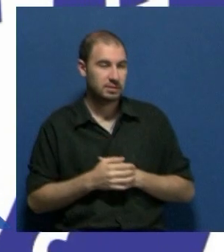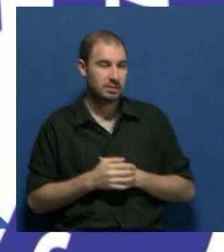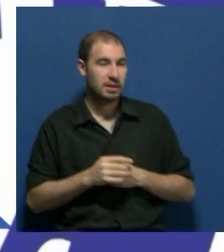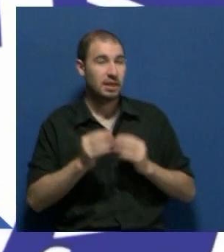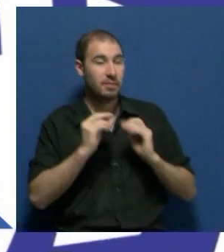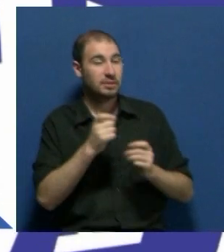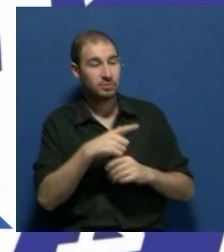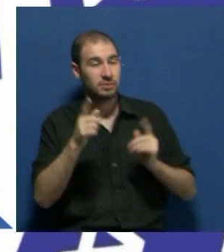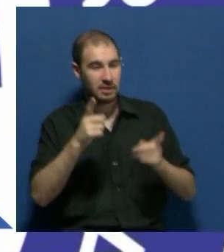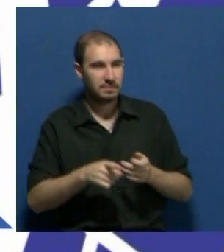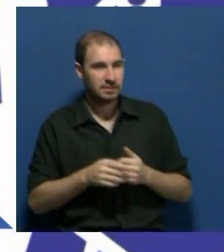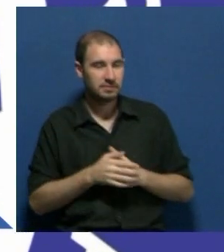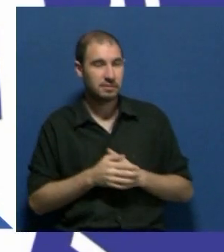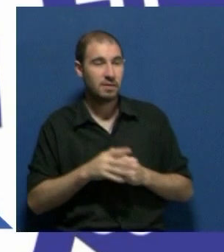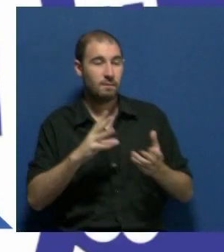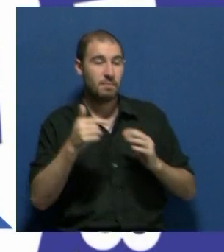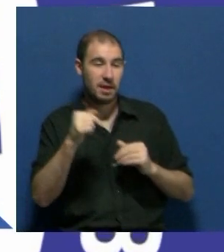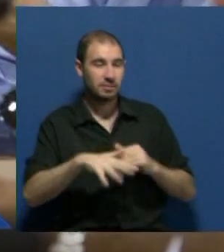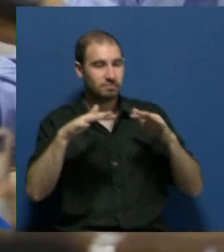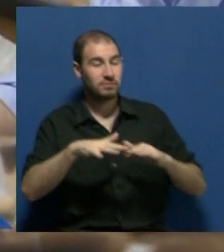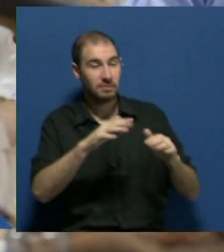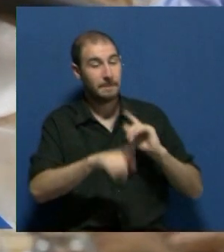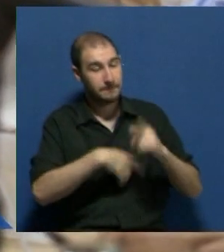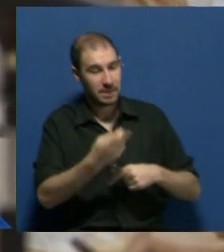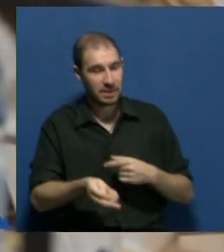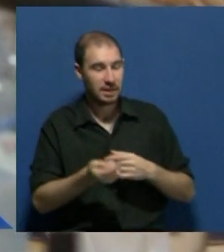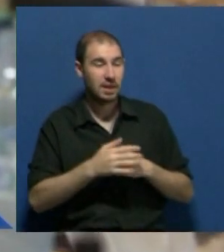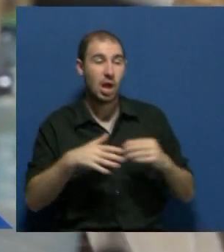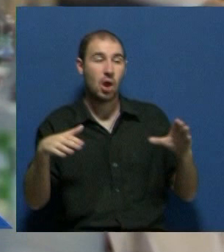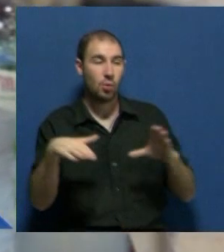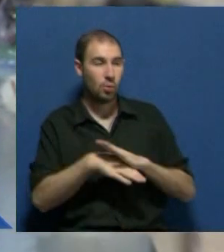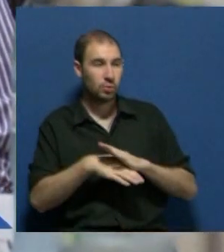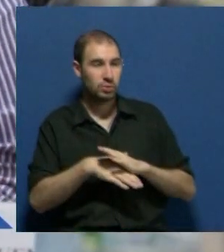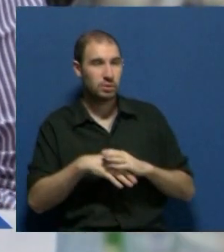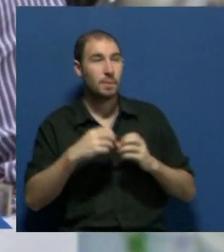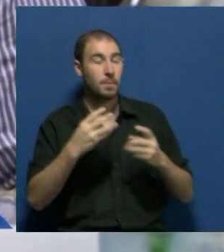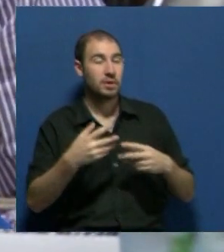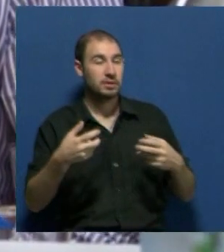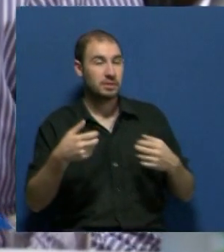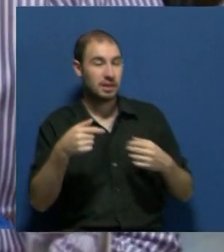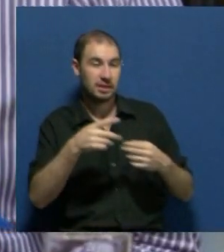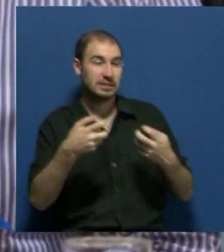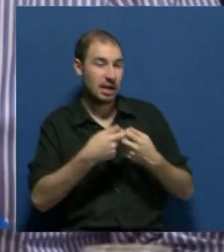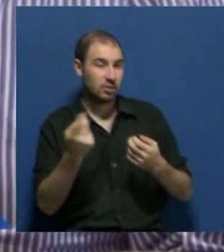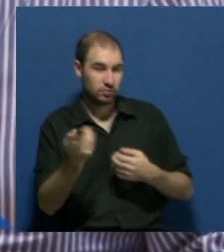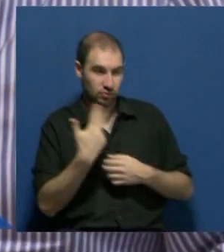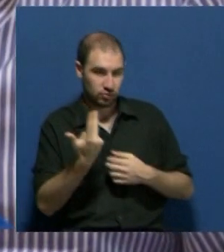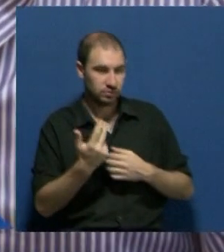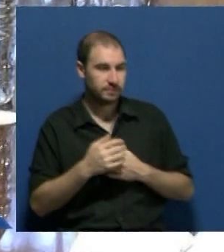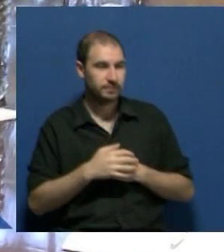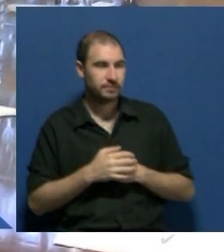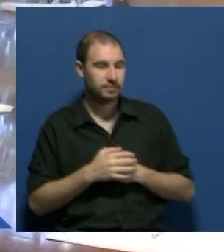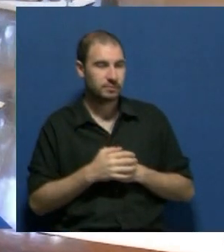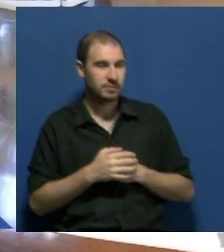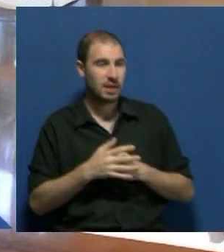la paritaria, y esto moviliza mañana, que justamente es por los gremios industriales. Luis,